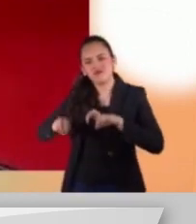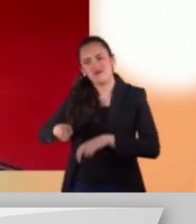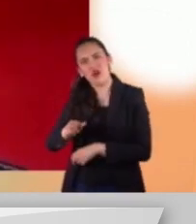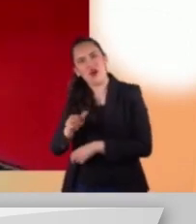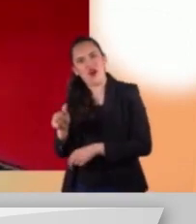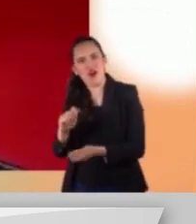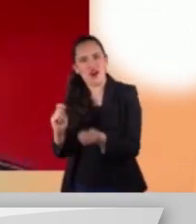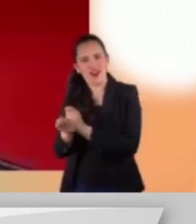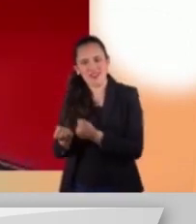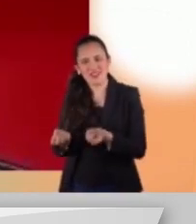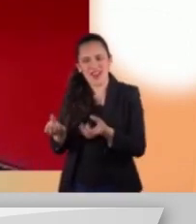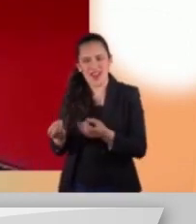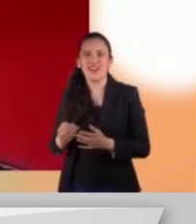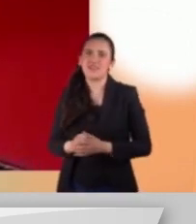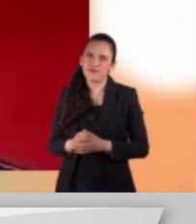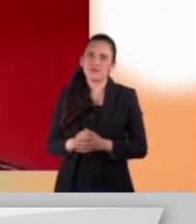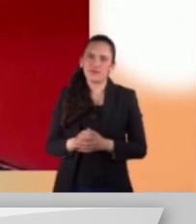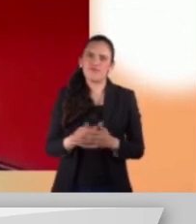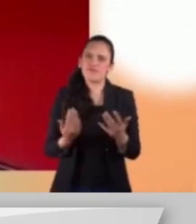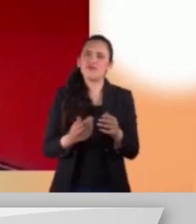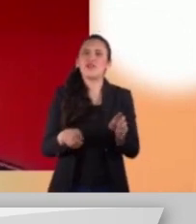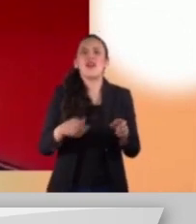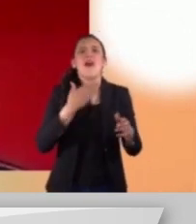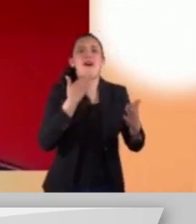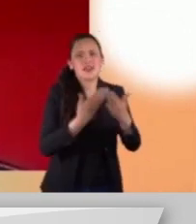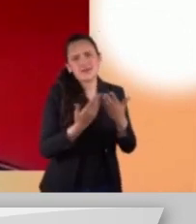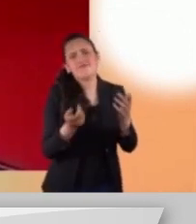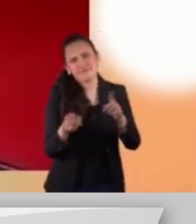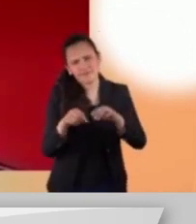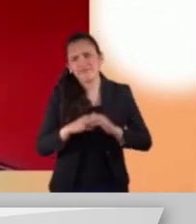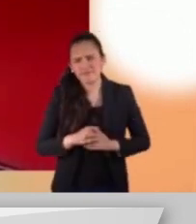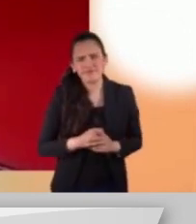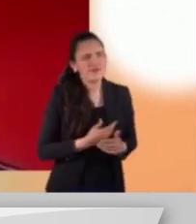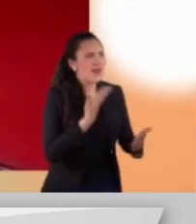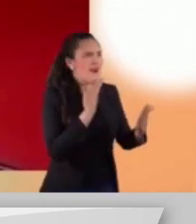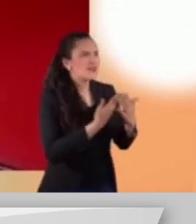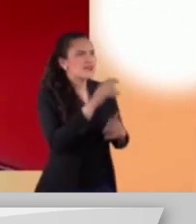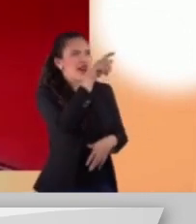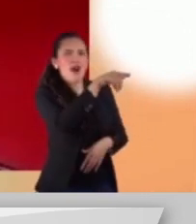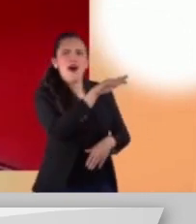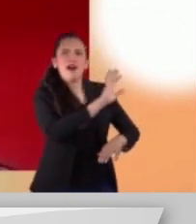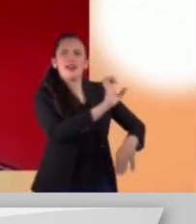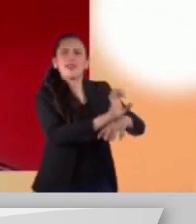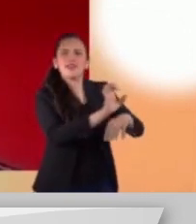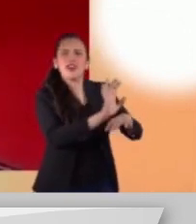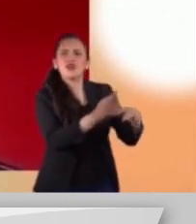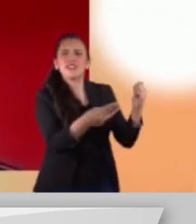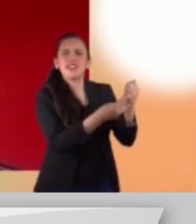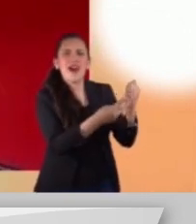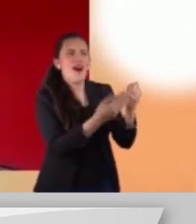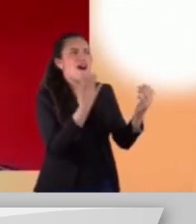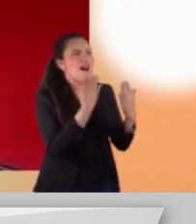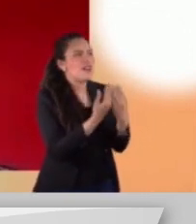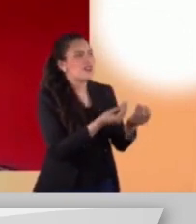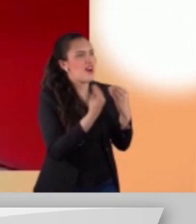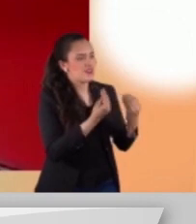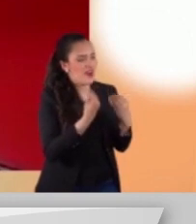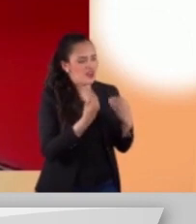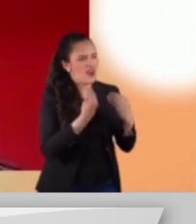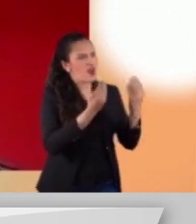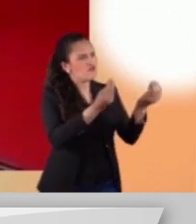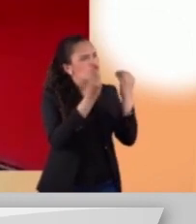fomentando, gracias a la ayuda del SENA, que nos brindó muchos conocimientos también, y gracias a